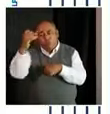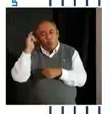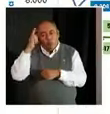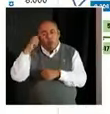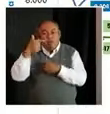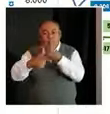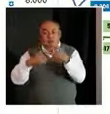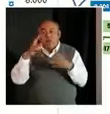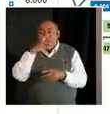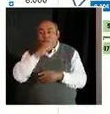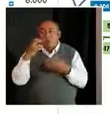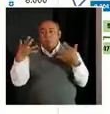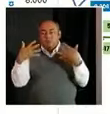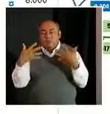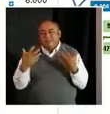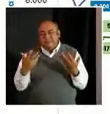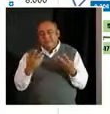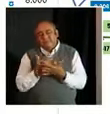Ay, me pasé.